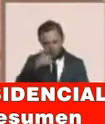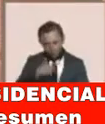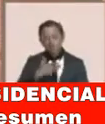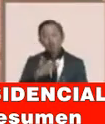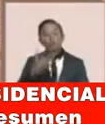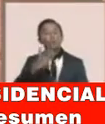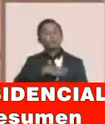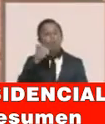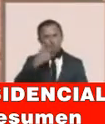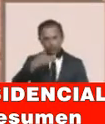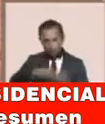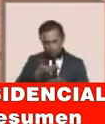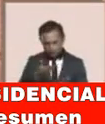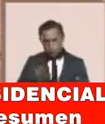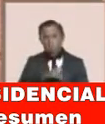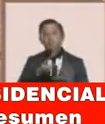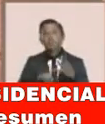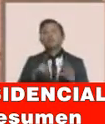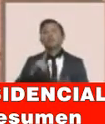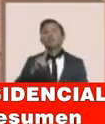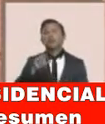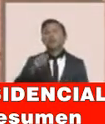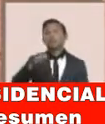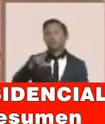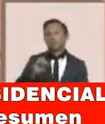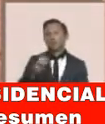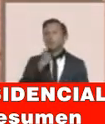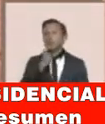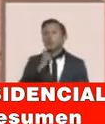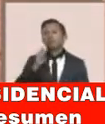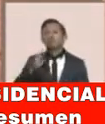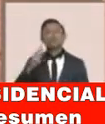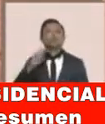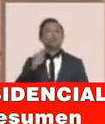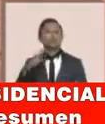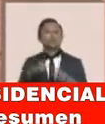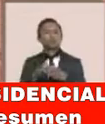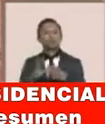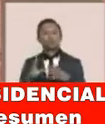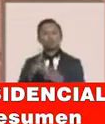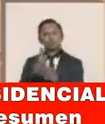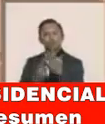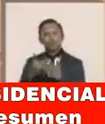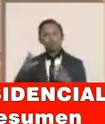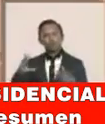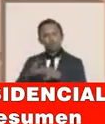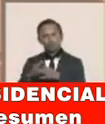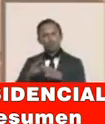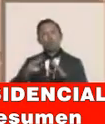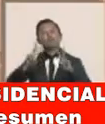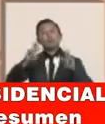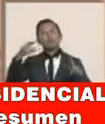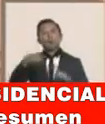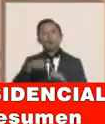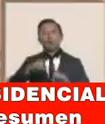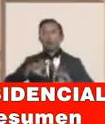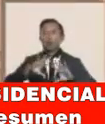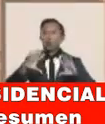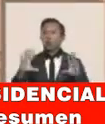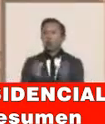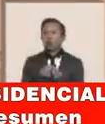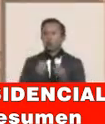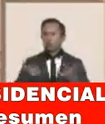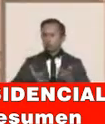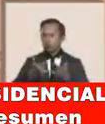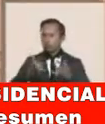en donde se permitió que los moderadores hicieran preguntas más directas e insistieran en respuestas claras y concretas